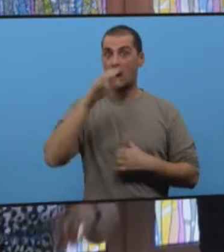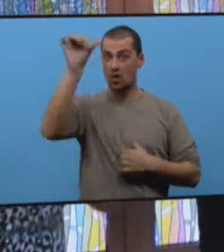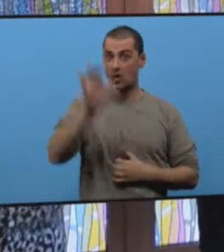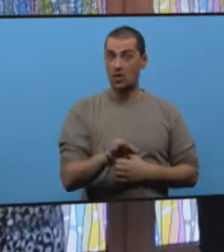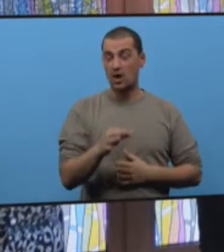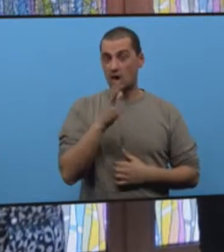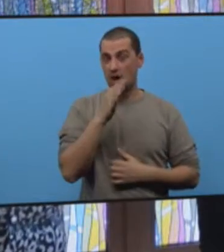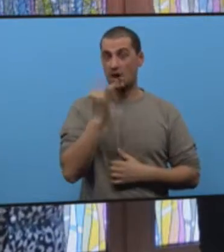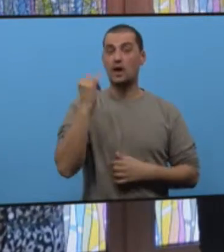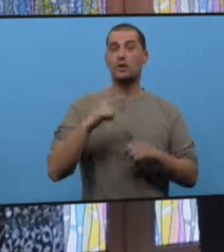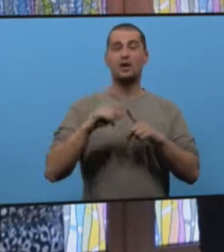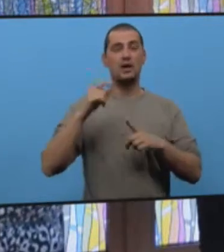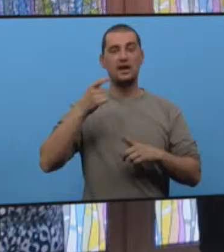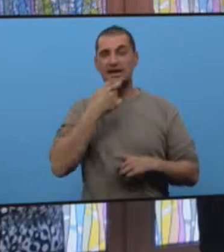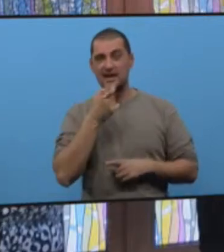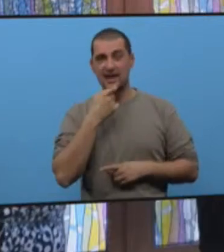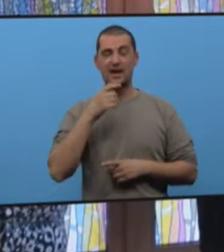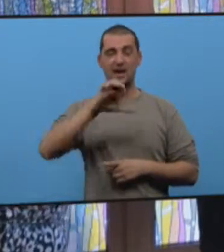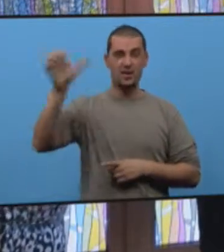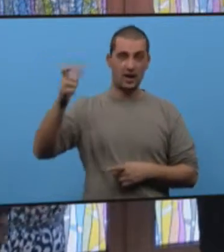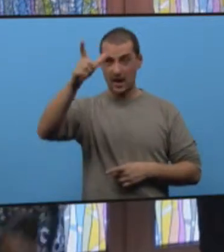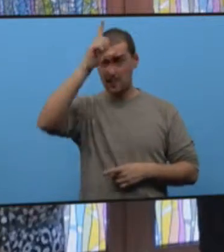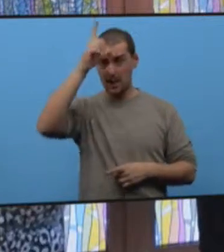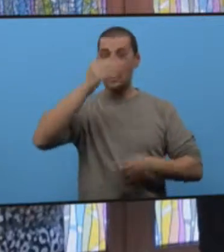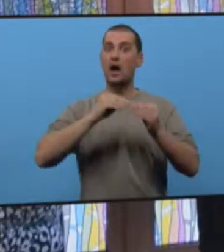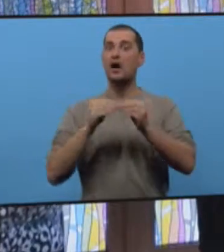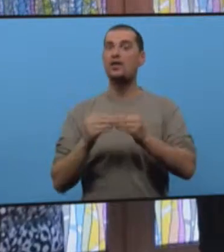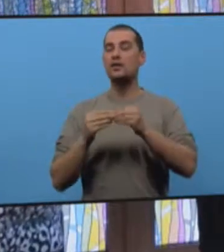corriente en Inglaterra, en Europa, en Alemania e tal,